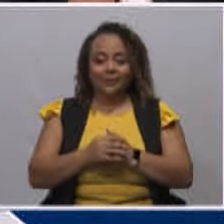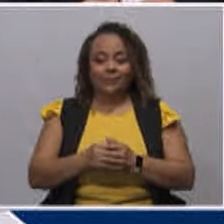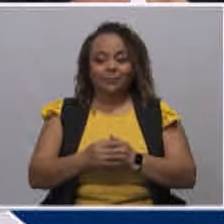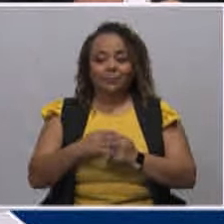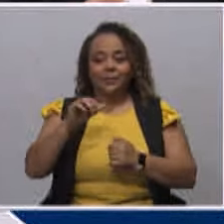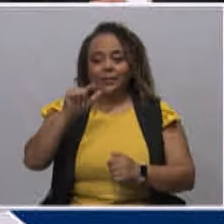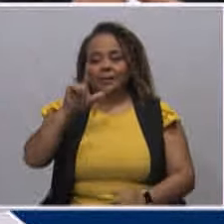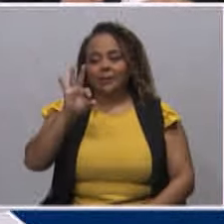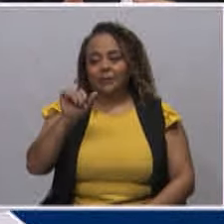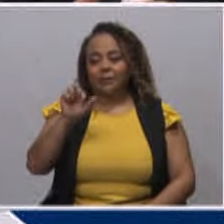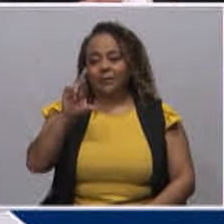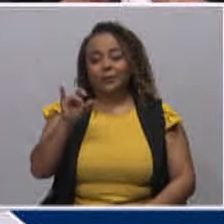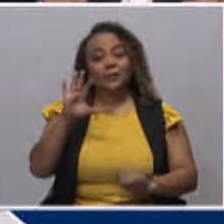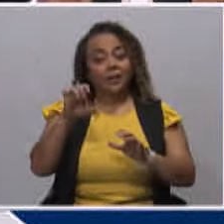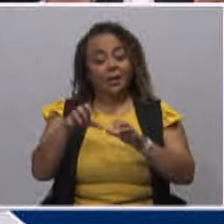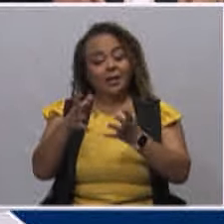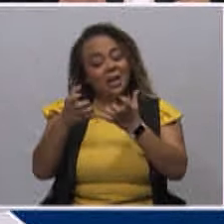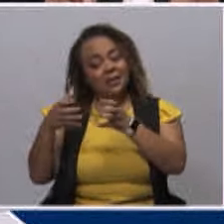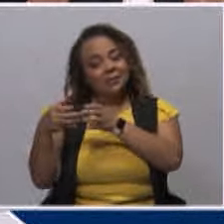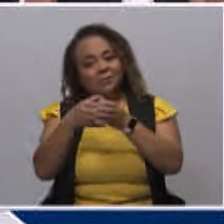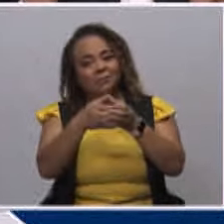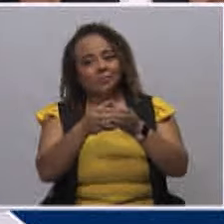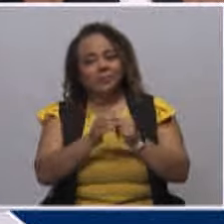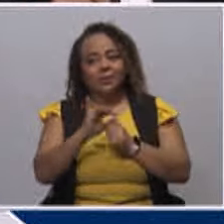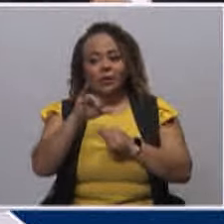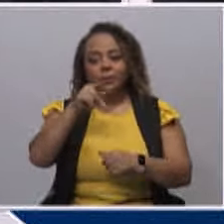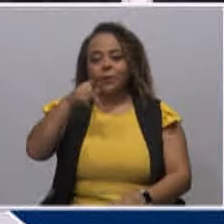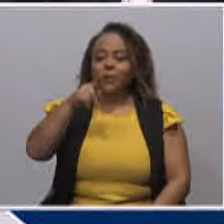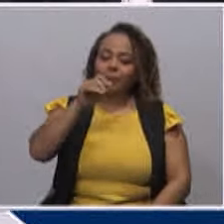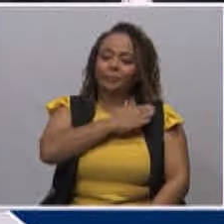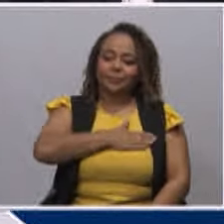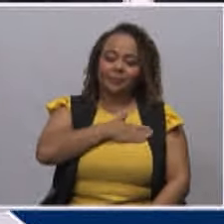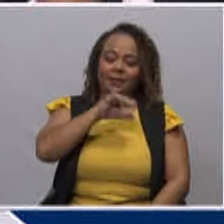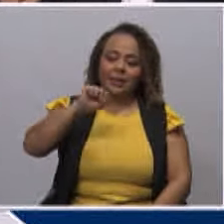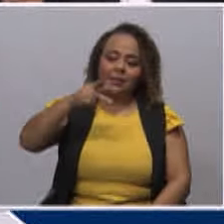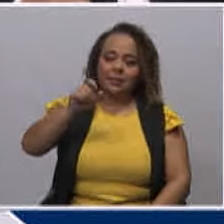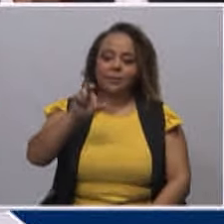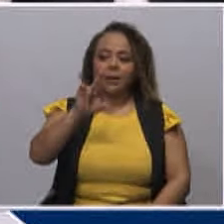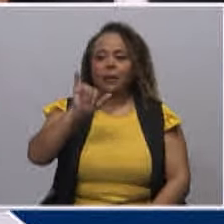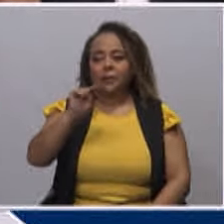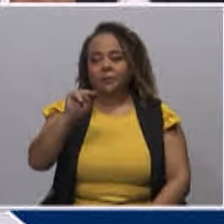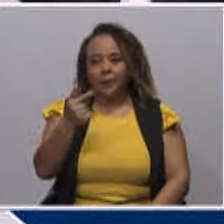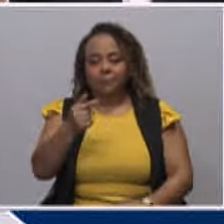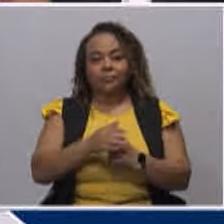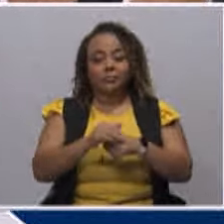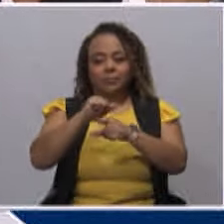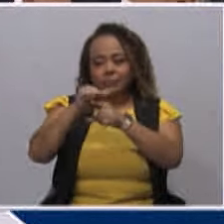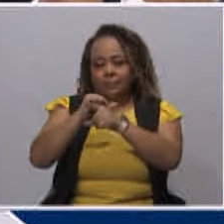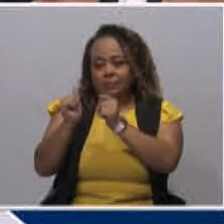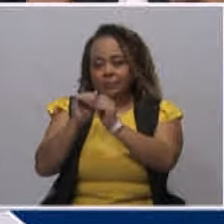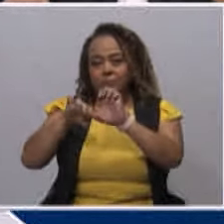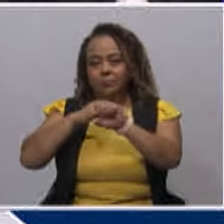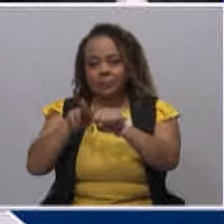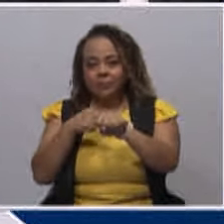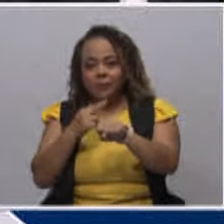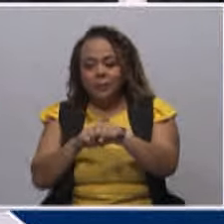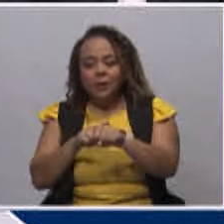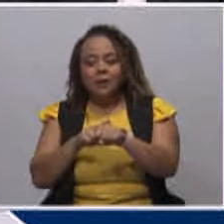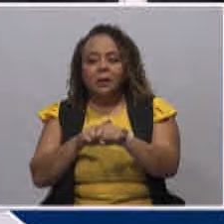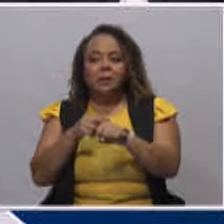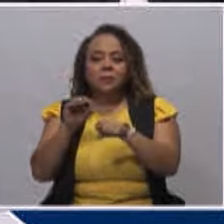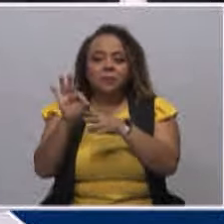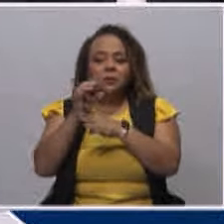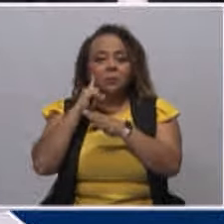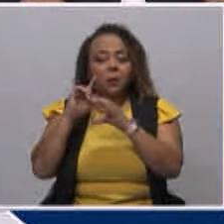Alfaro quiere llevarlos como lo que se ha llamado sparring eh verad que entrenen con la selección que sirvan para los colectivos